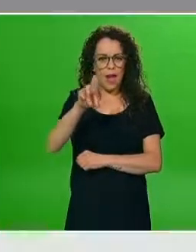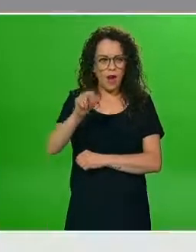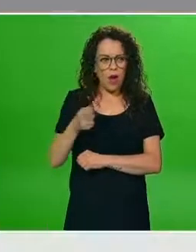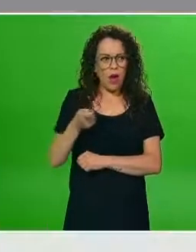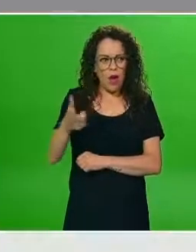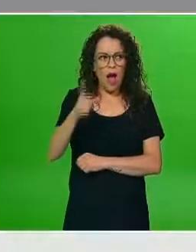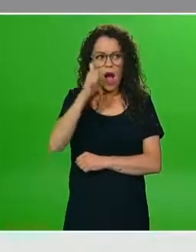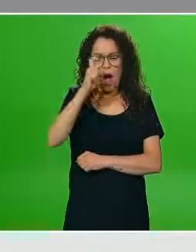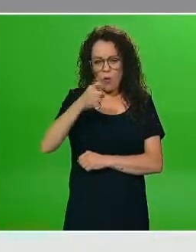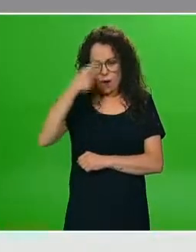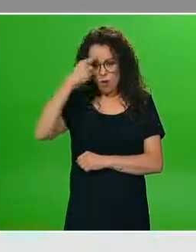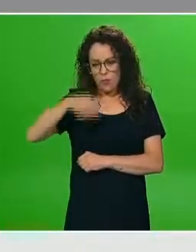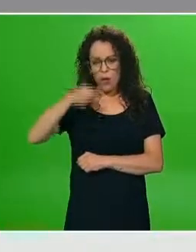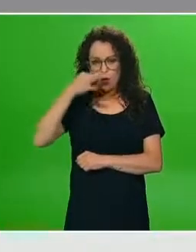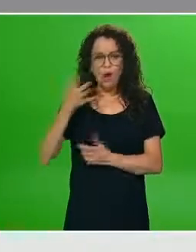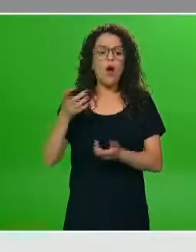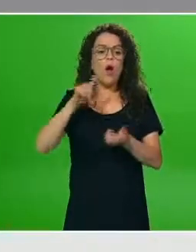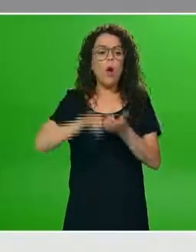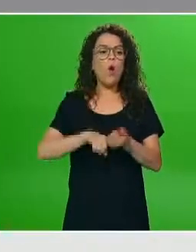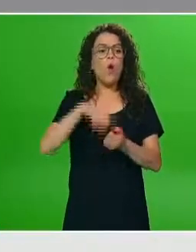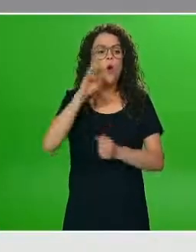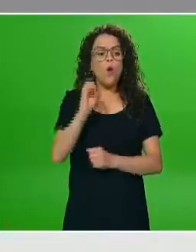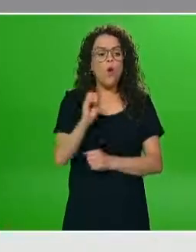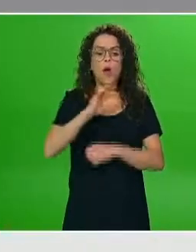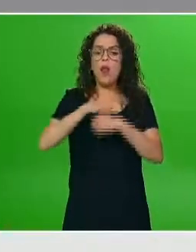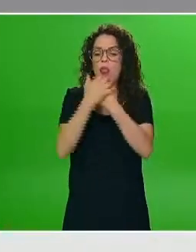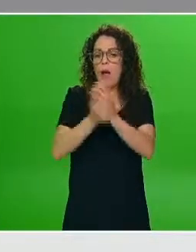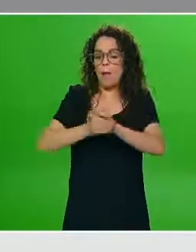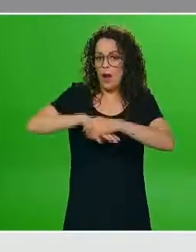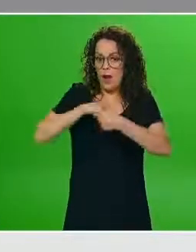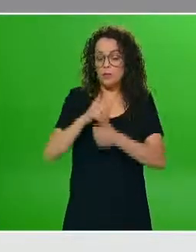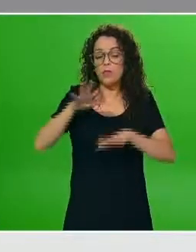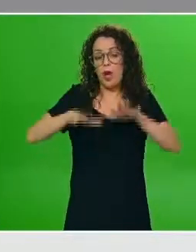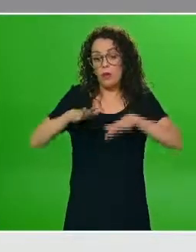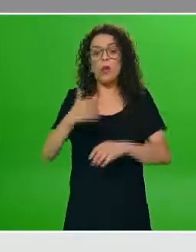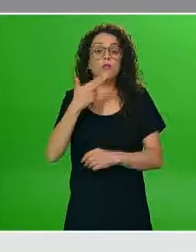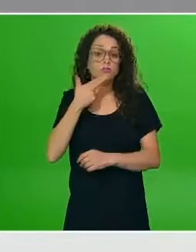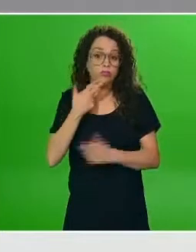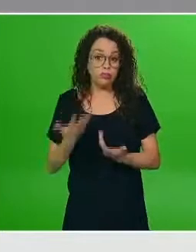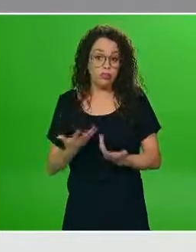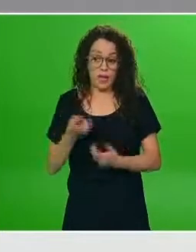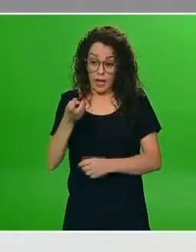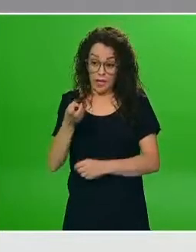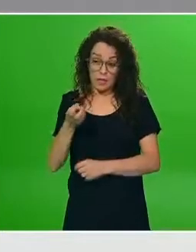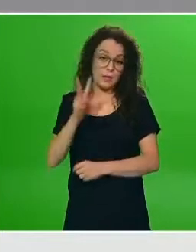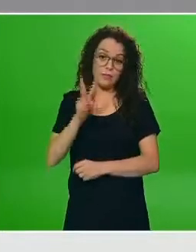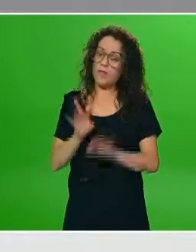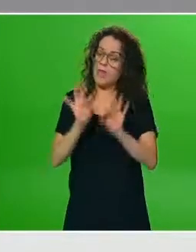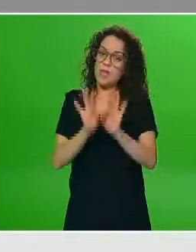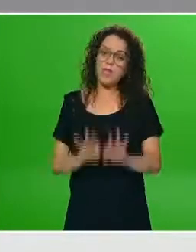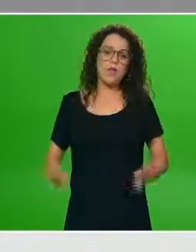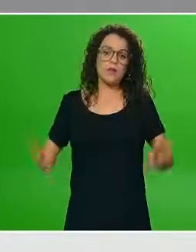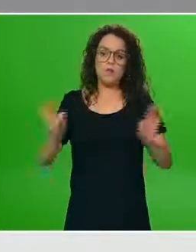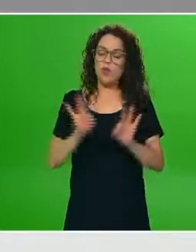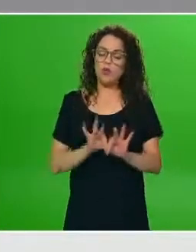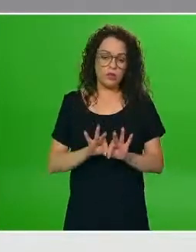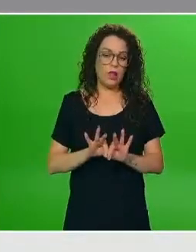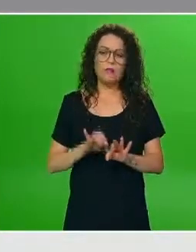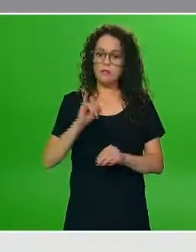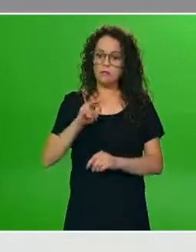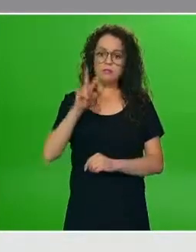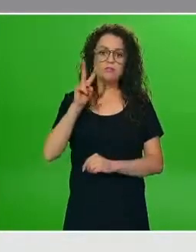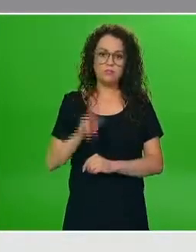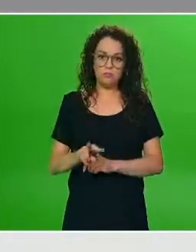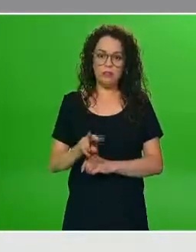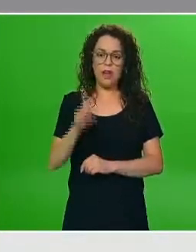en lugares para lavar las manos. Eso es una estrategia. Los bebederos son muy importantes también, en general, y esto ha sido uno de